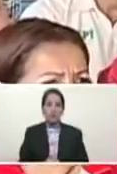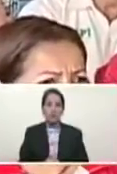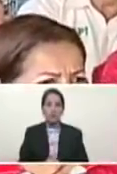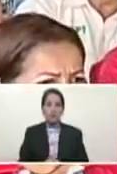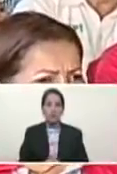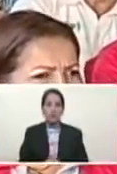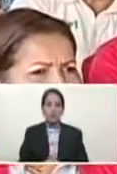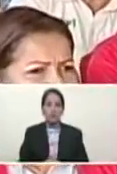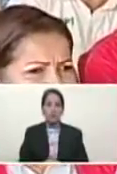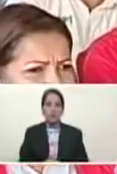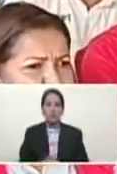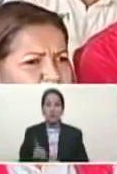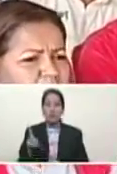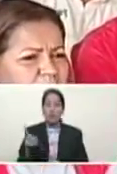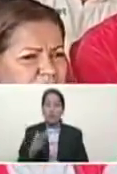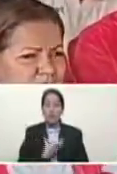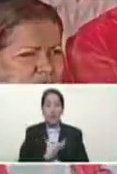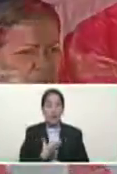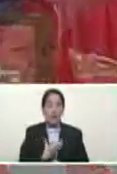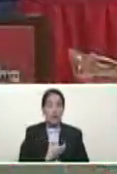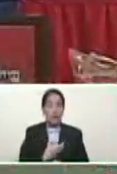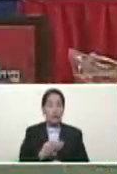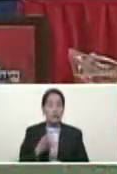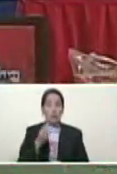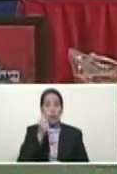alcaldes y alcaldesas legítimos,